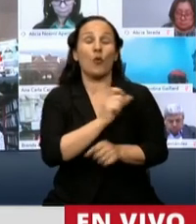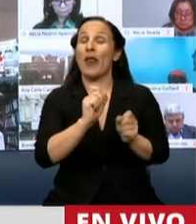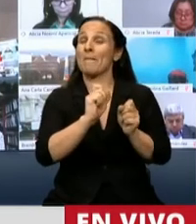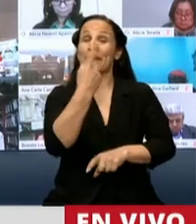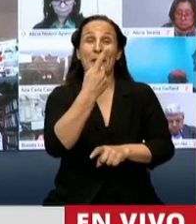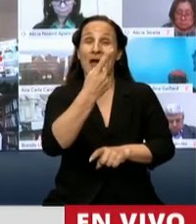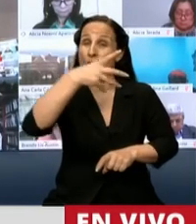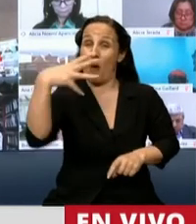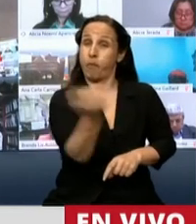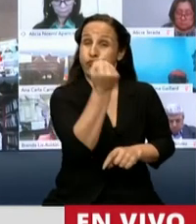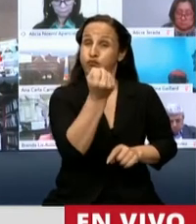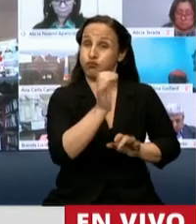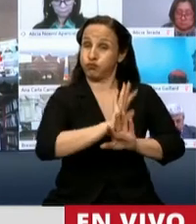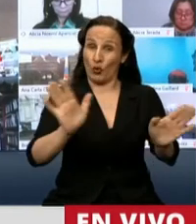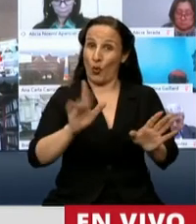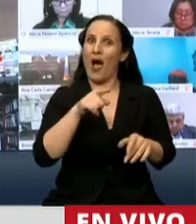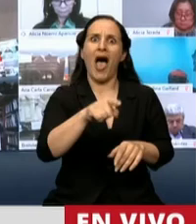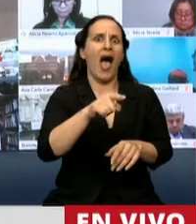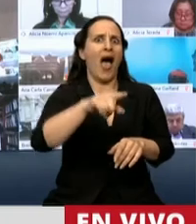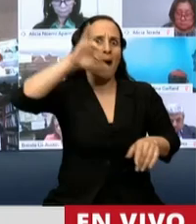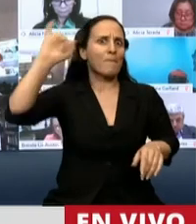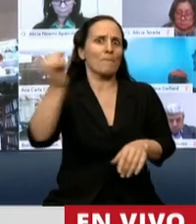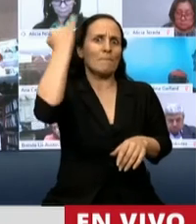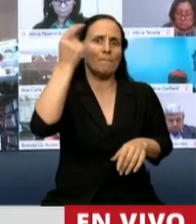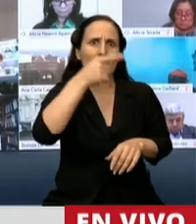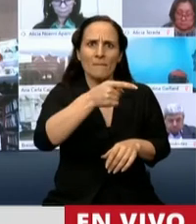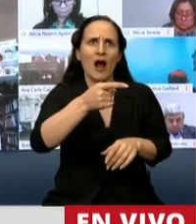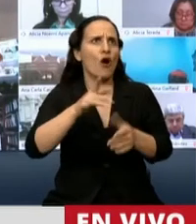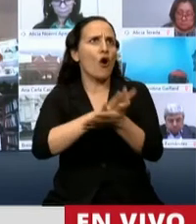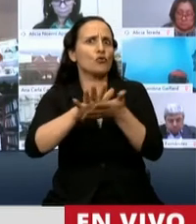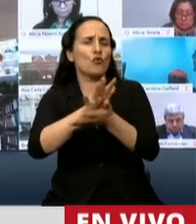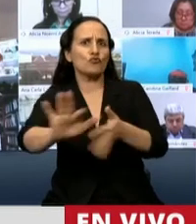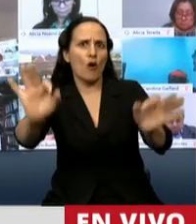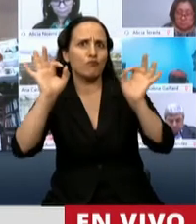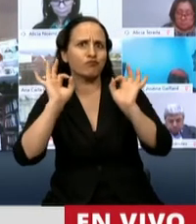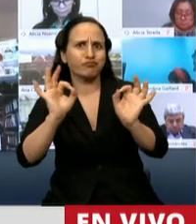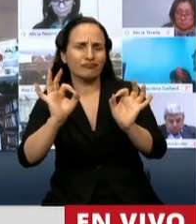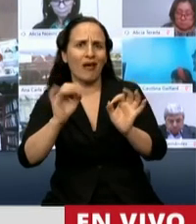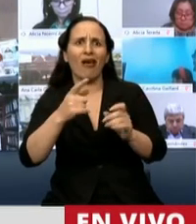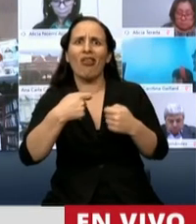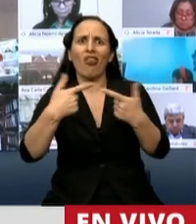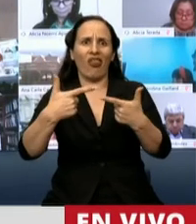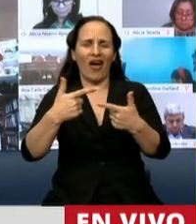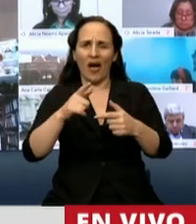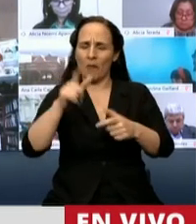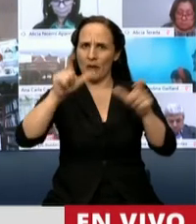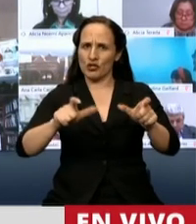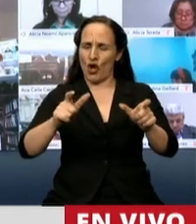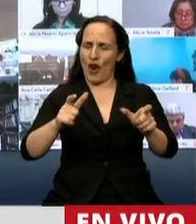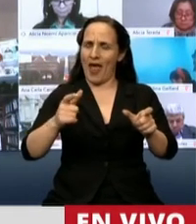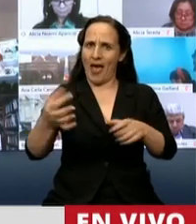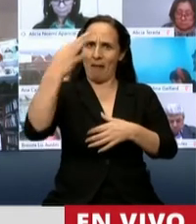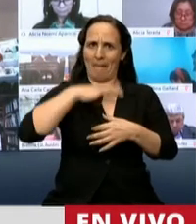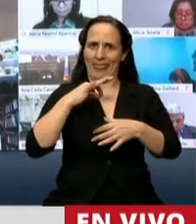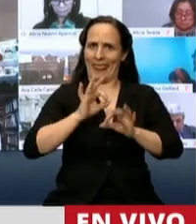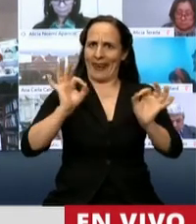salga sea justamente la más eficiente o la más eficaz o la que genere inmunidad. Hay